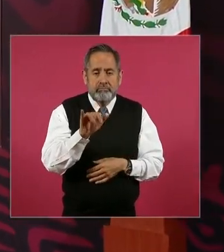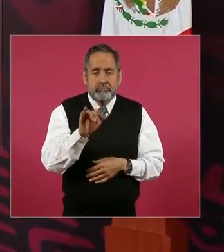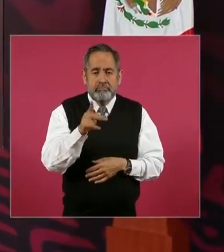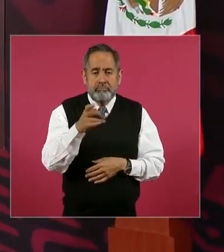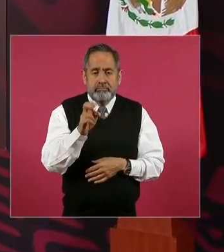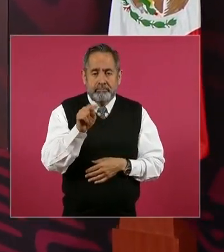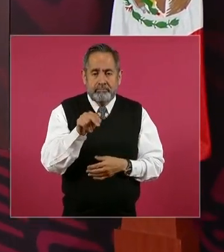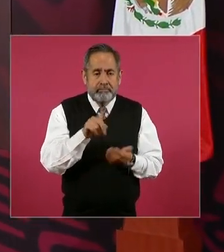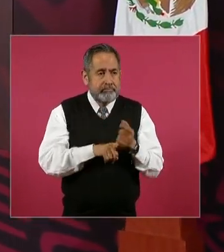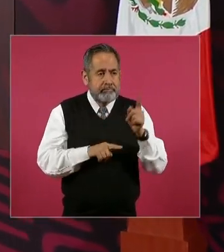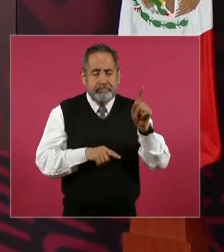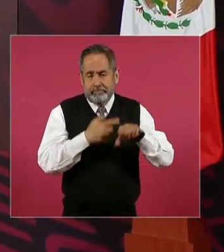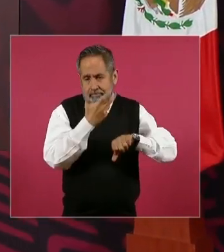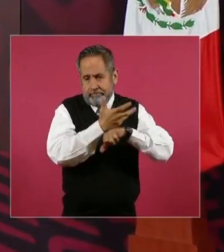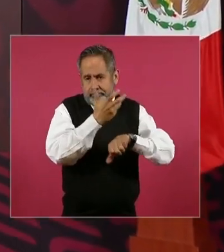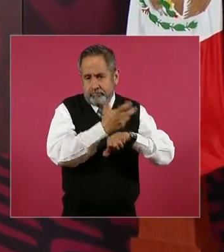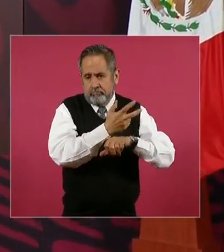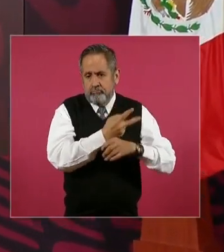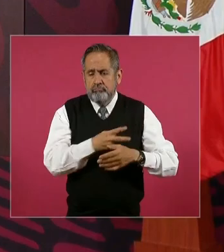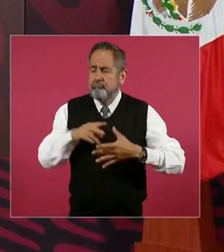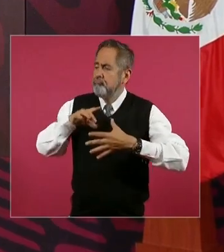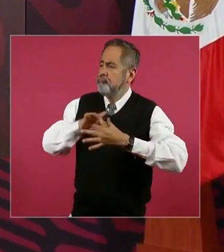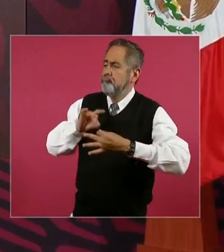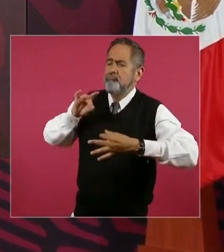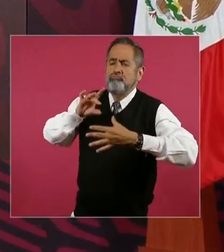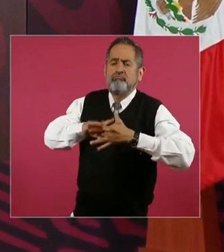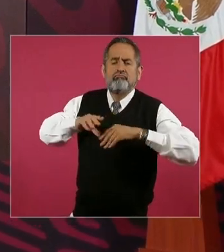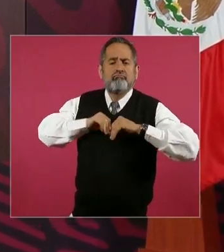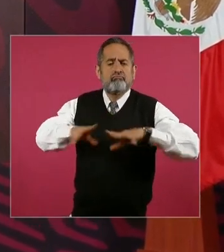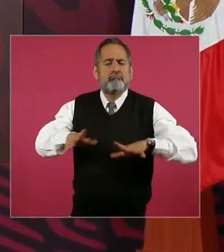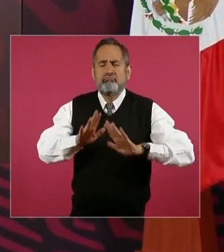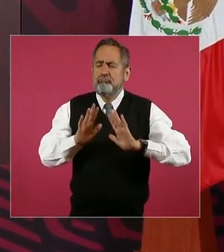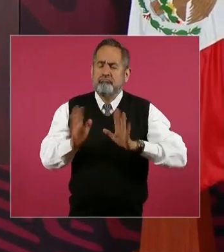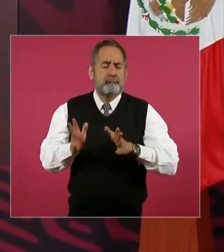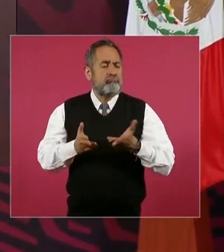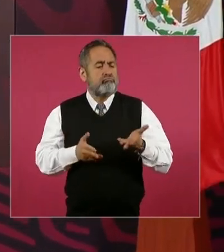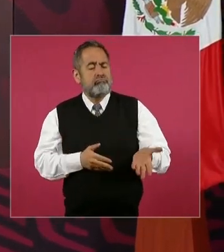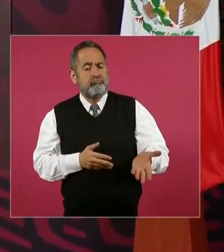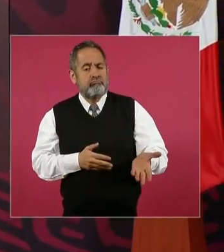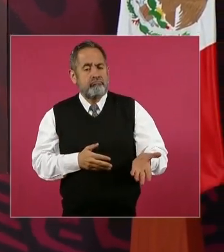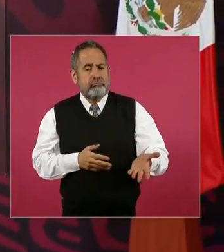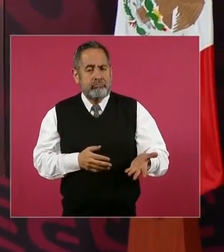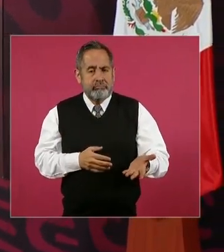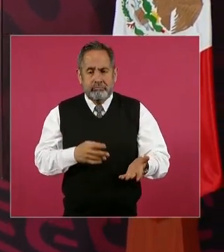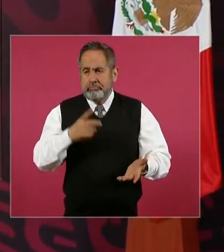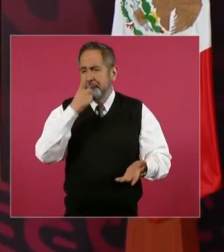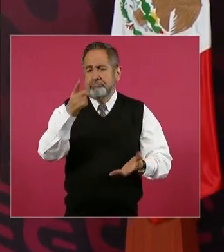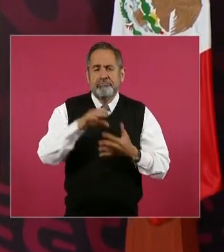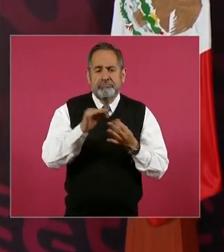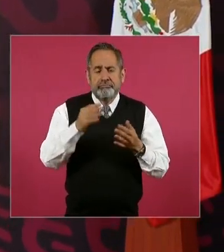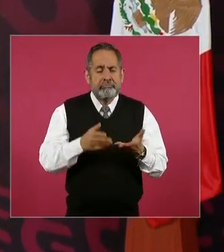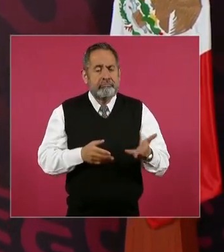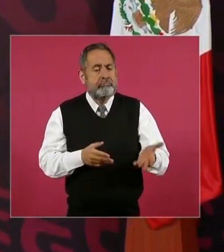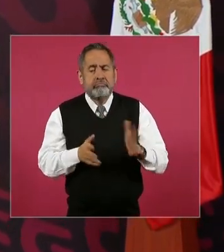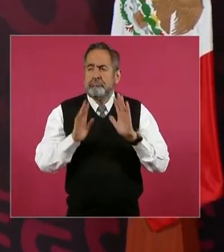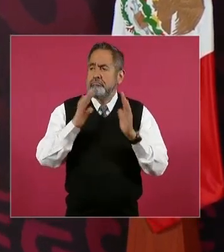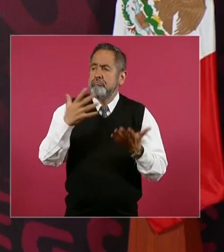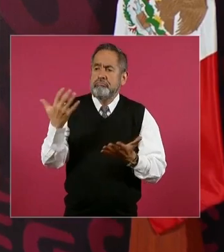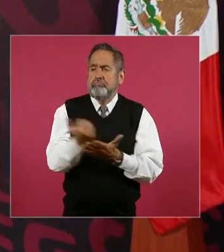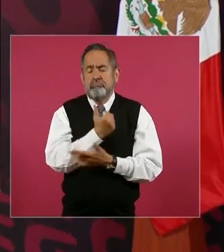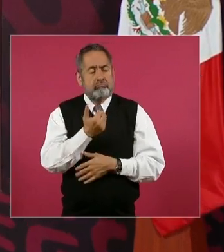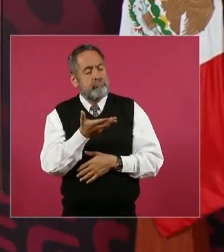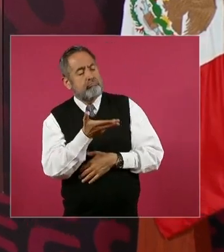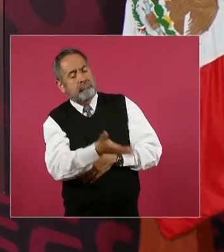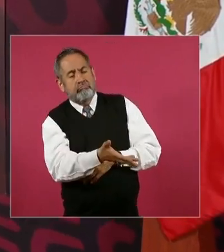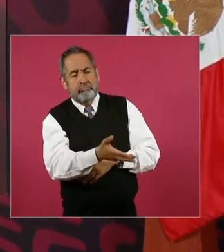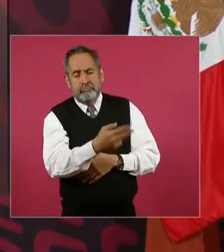blinken del departamento de estado a decir que había